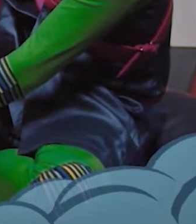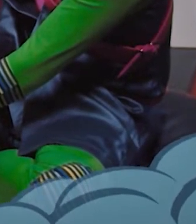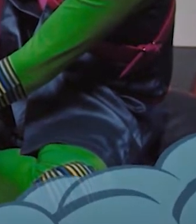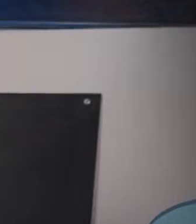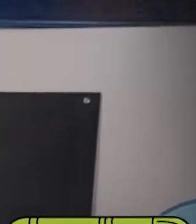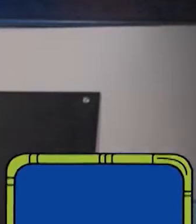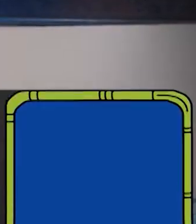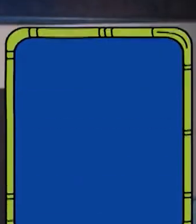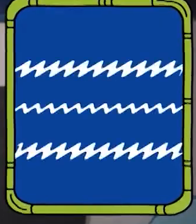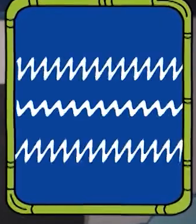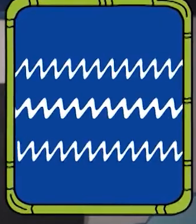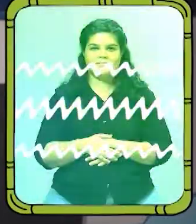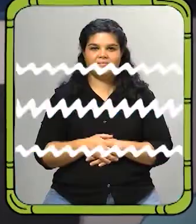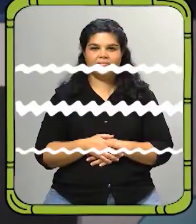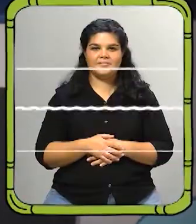desierto.